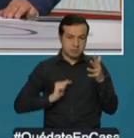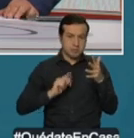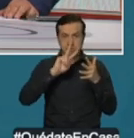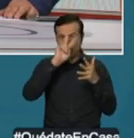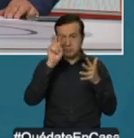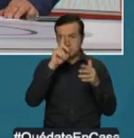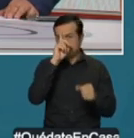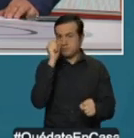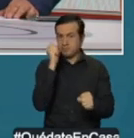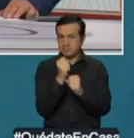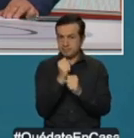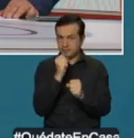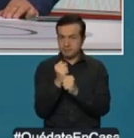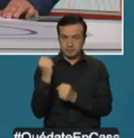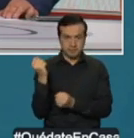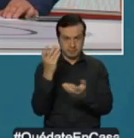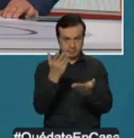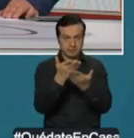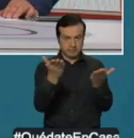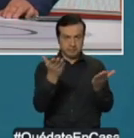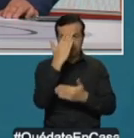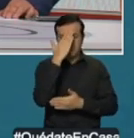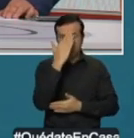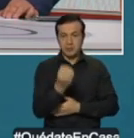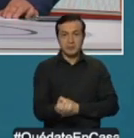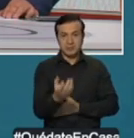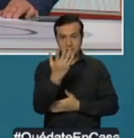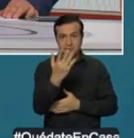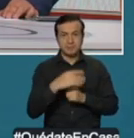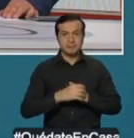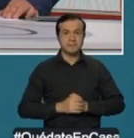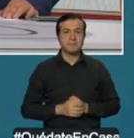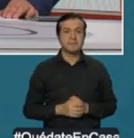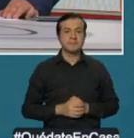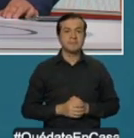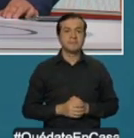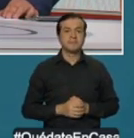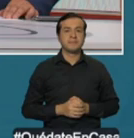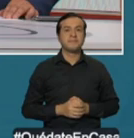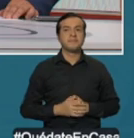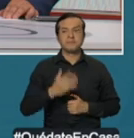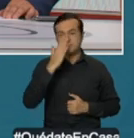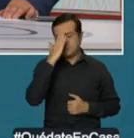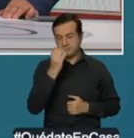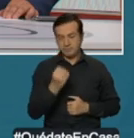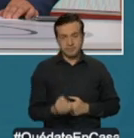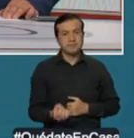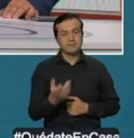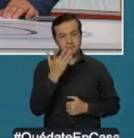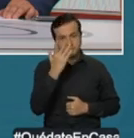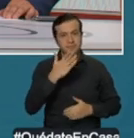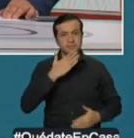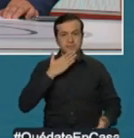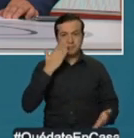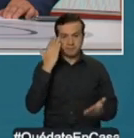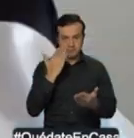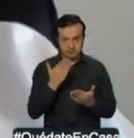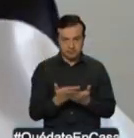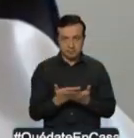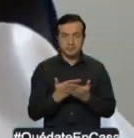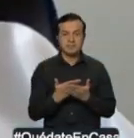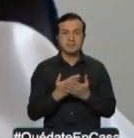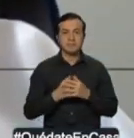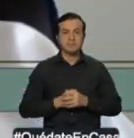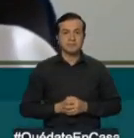trabajo cumplido en estas últimas horas doctor buenos días buenos dias fabricio gracias buenos